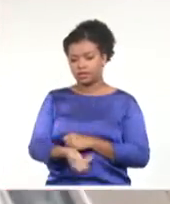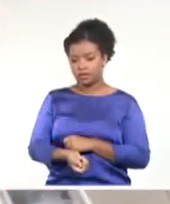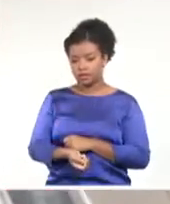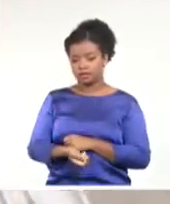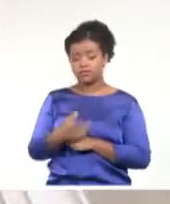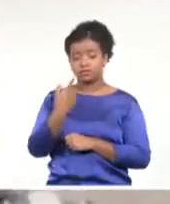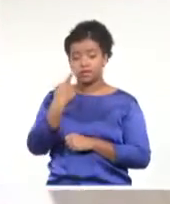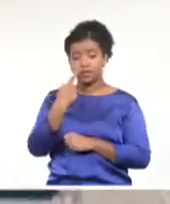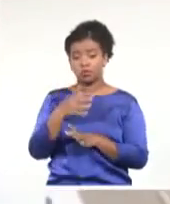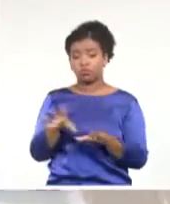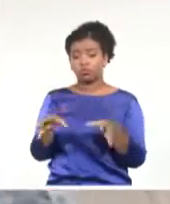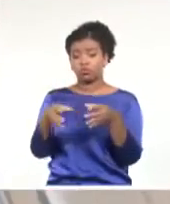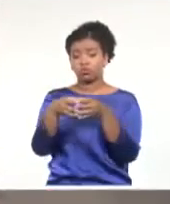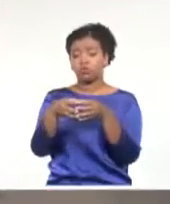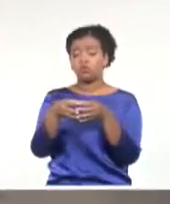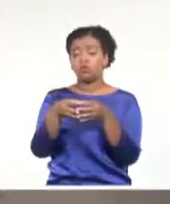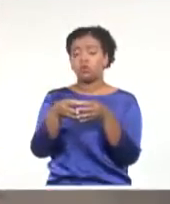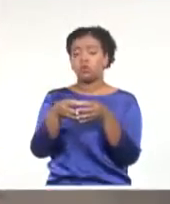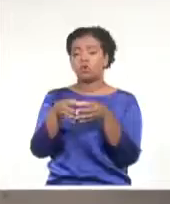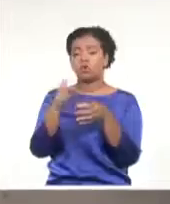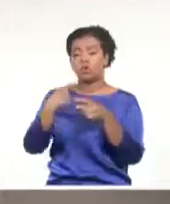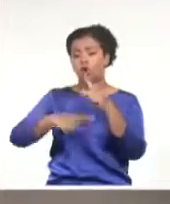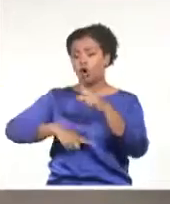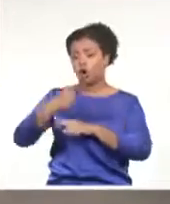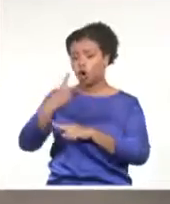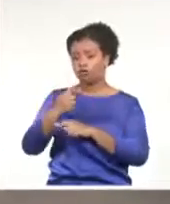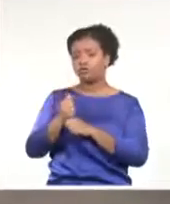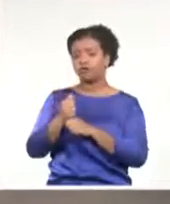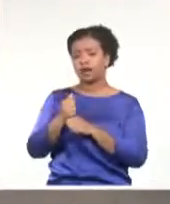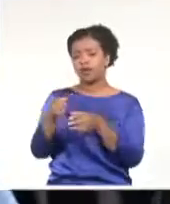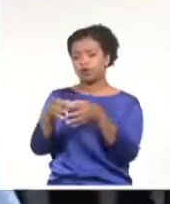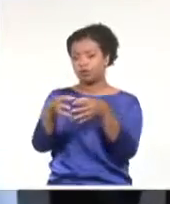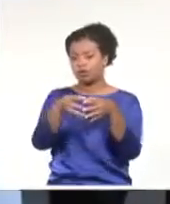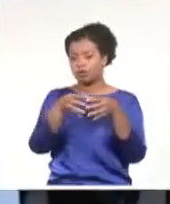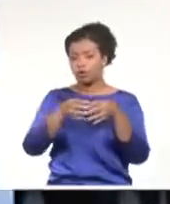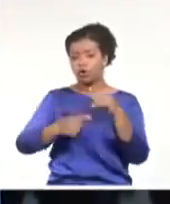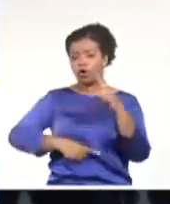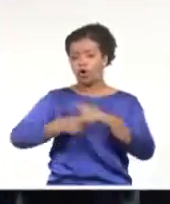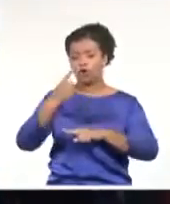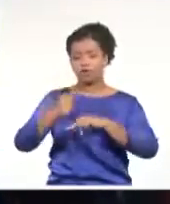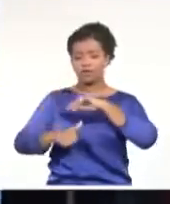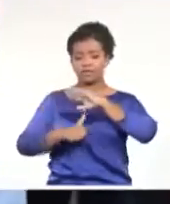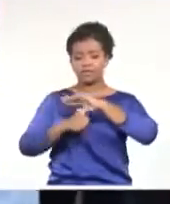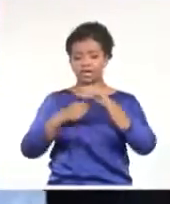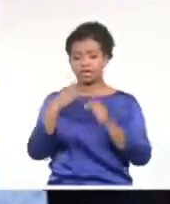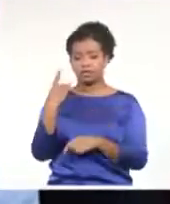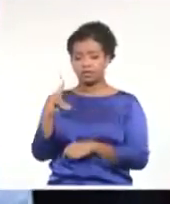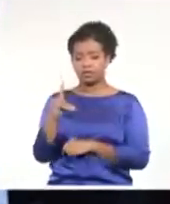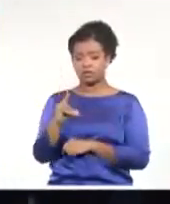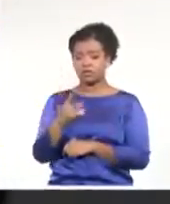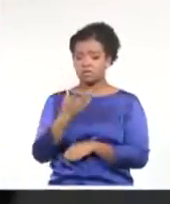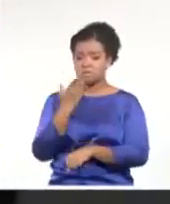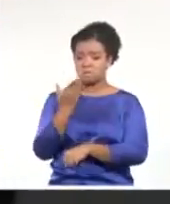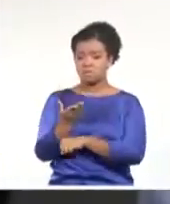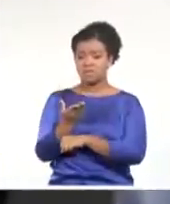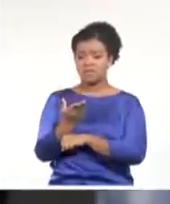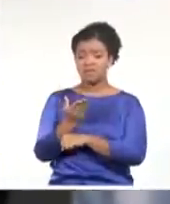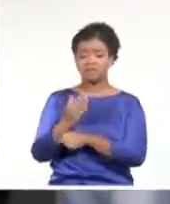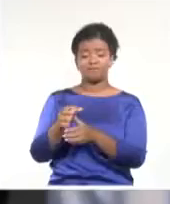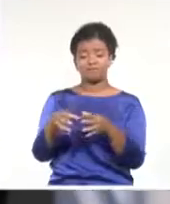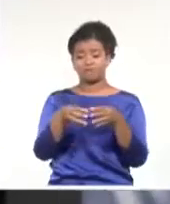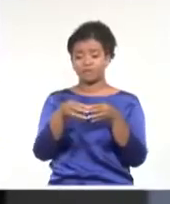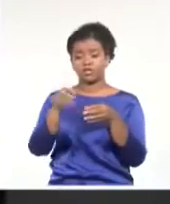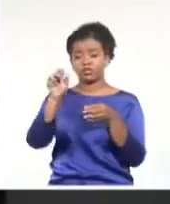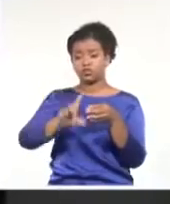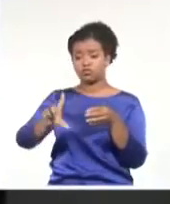fuerte ofensiva por parte de sectores opositores e instó al movimiento al socialismo, MAS por sus siglas, a unirse